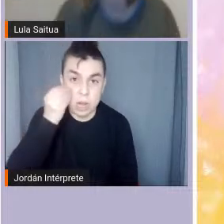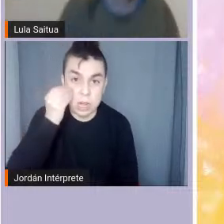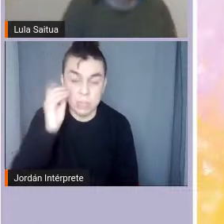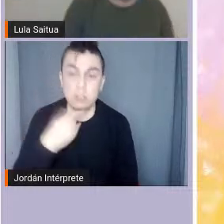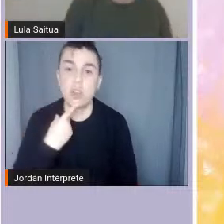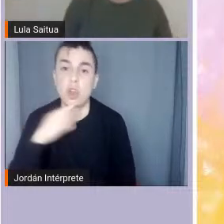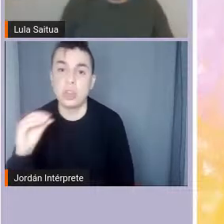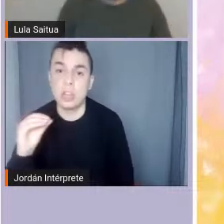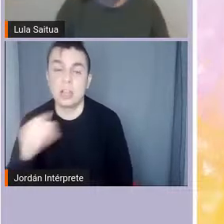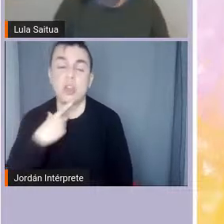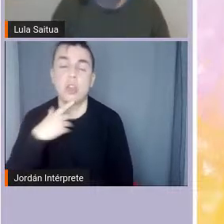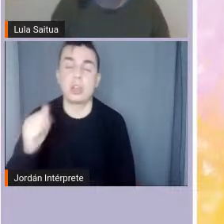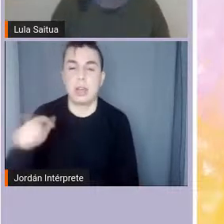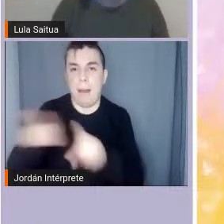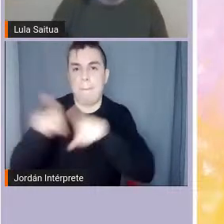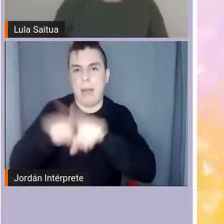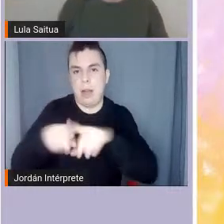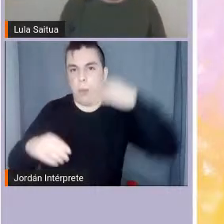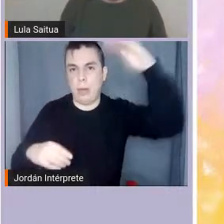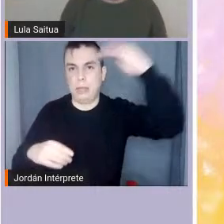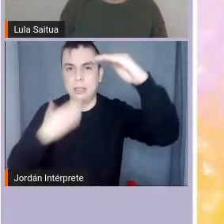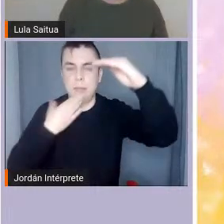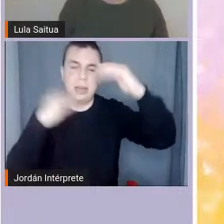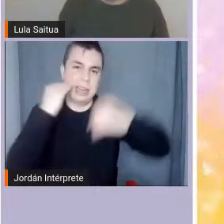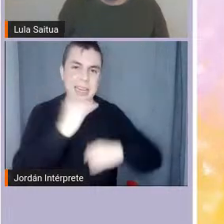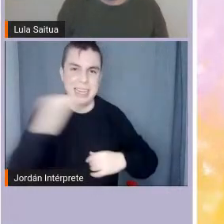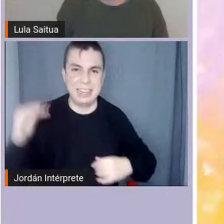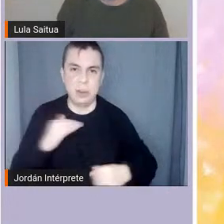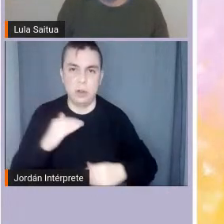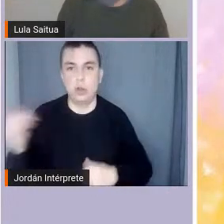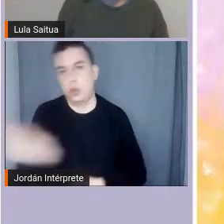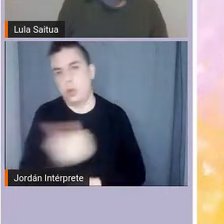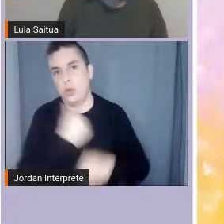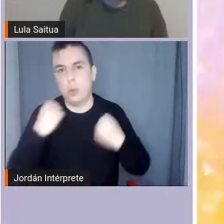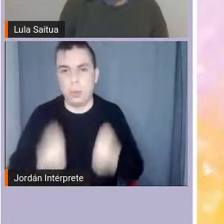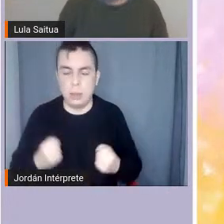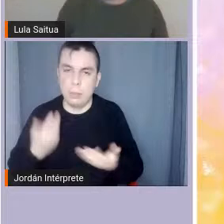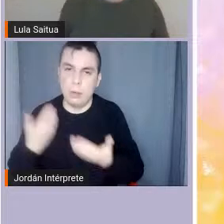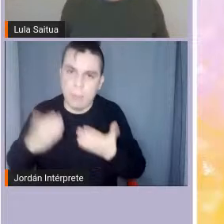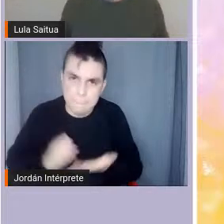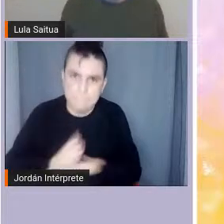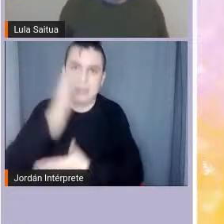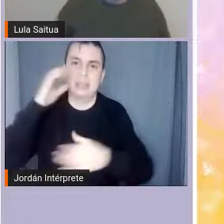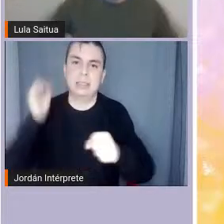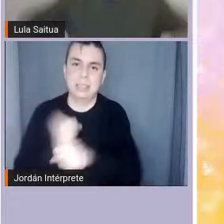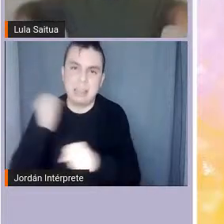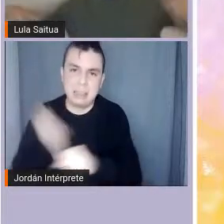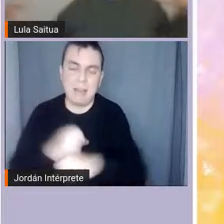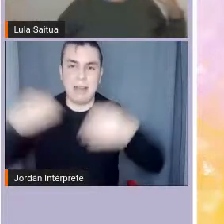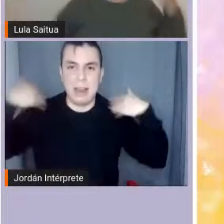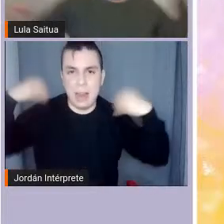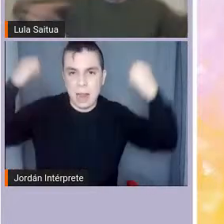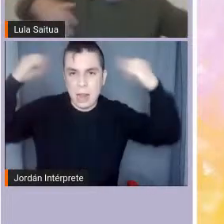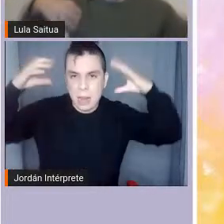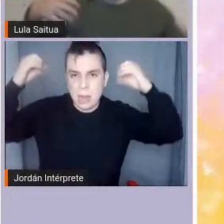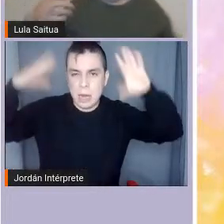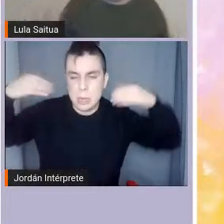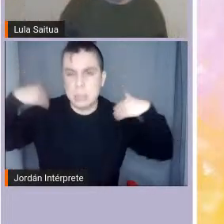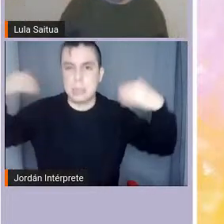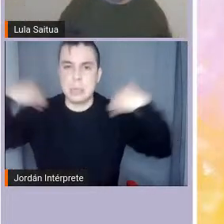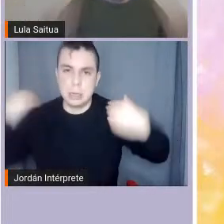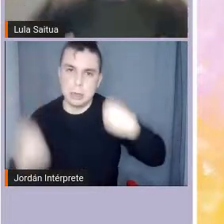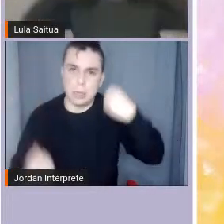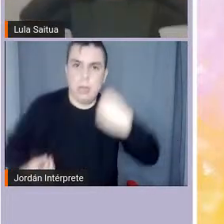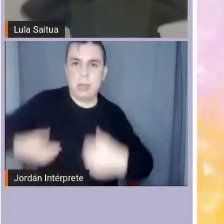hermanos grandes y los niños también podemos empezar a trabajar estos ejercicios para soltar